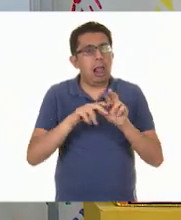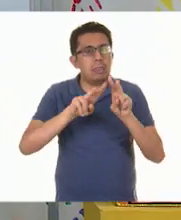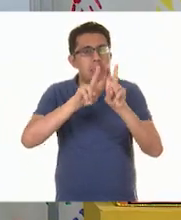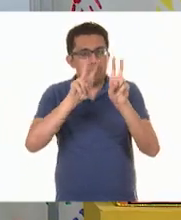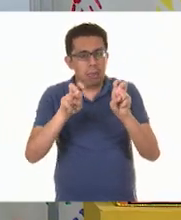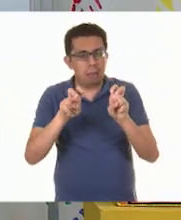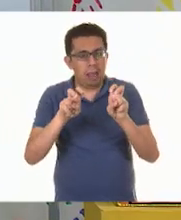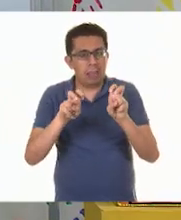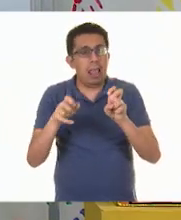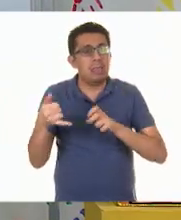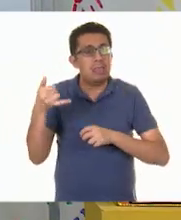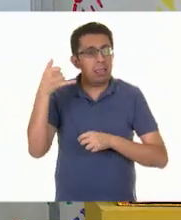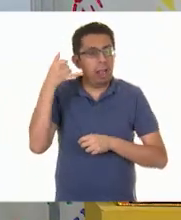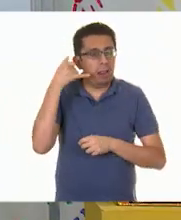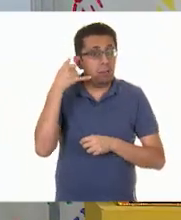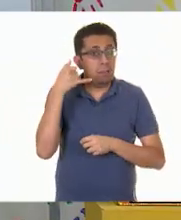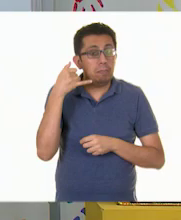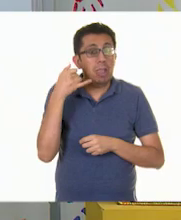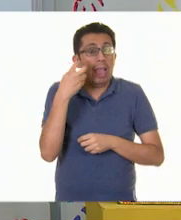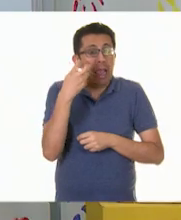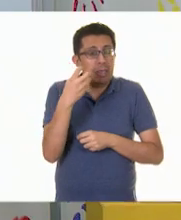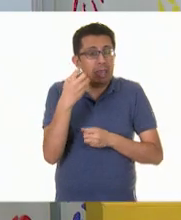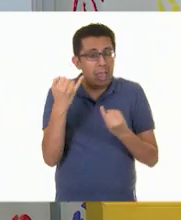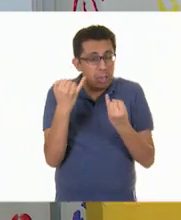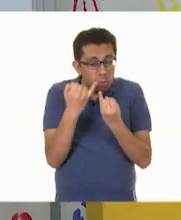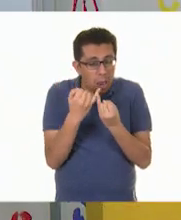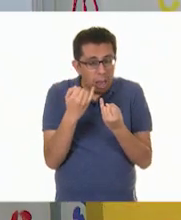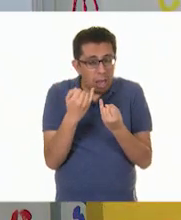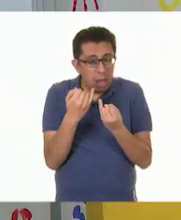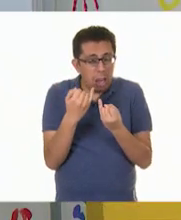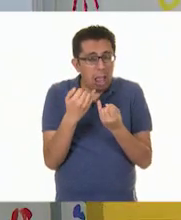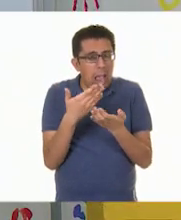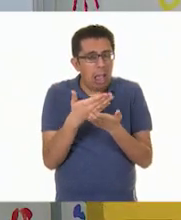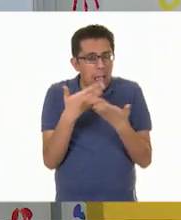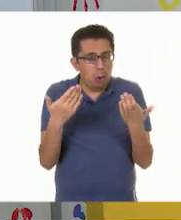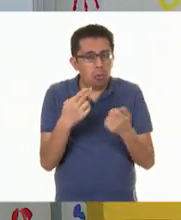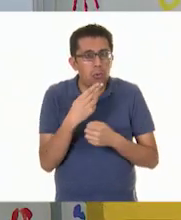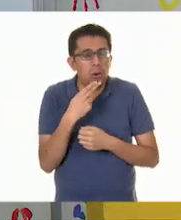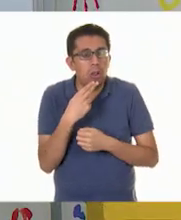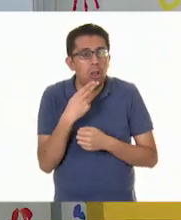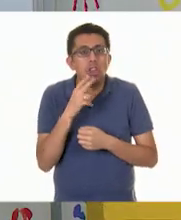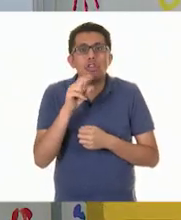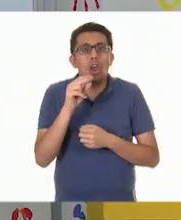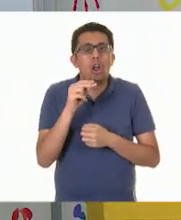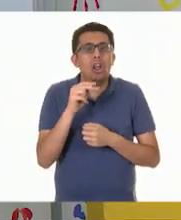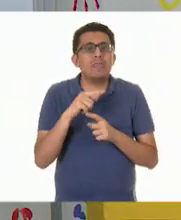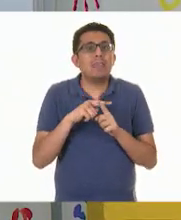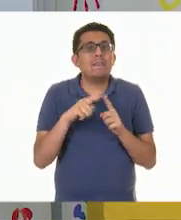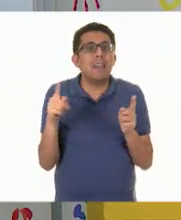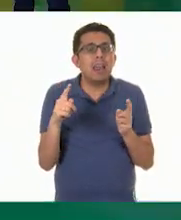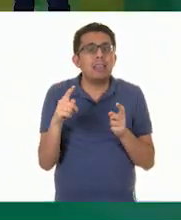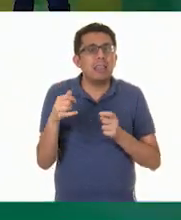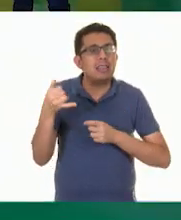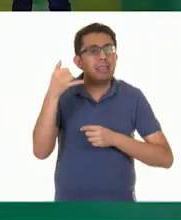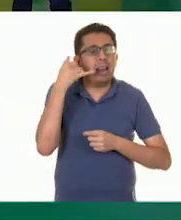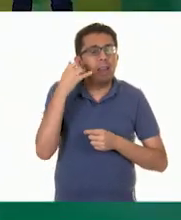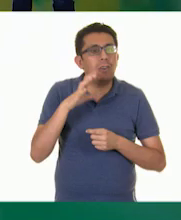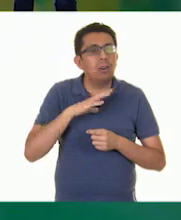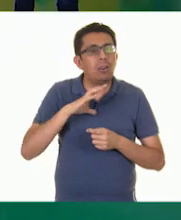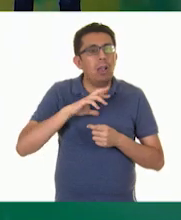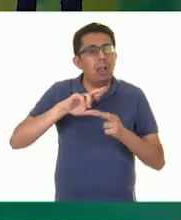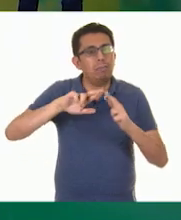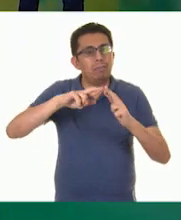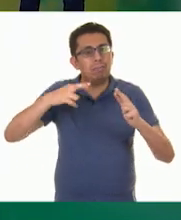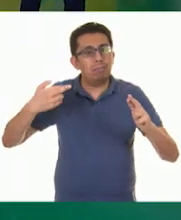pero tal vez no de los que usamos actualmente, o la gran mayoría usa actualmente, sino de los teléfonos de cable. ¡Uy, profe Ezequiel! En